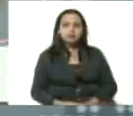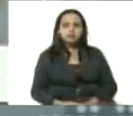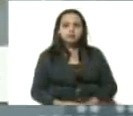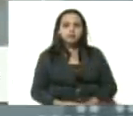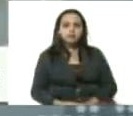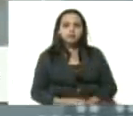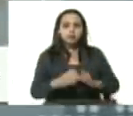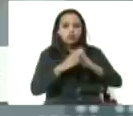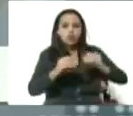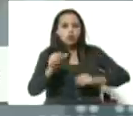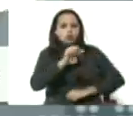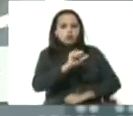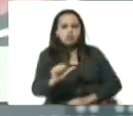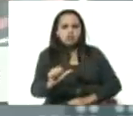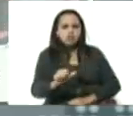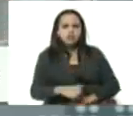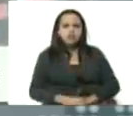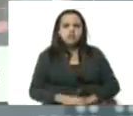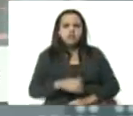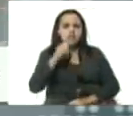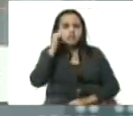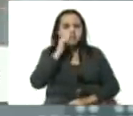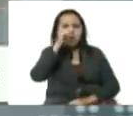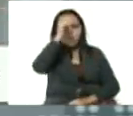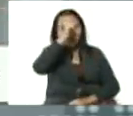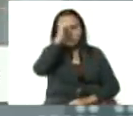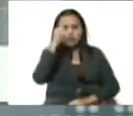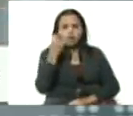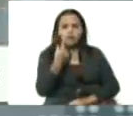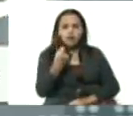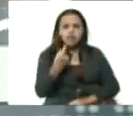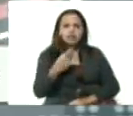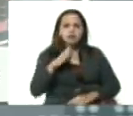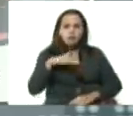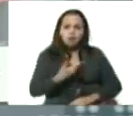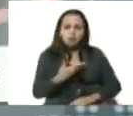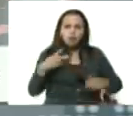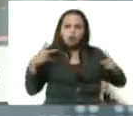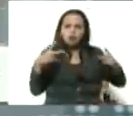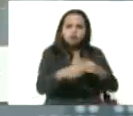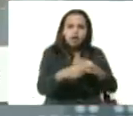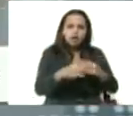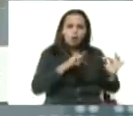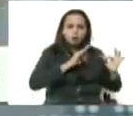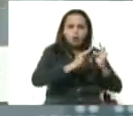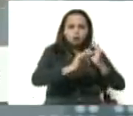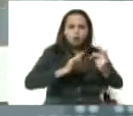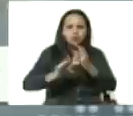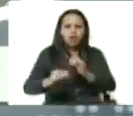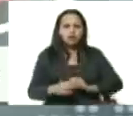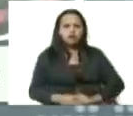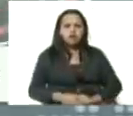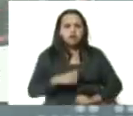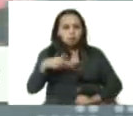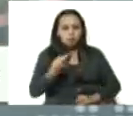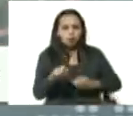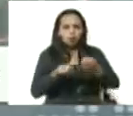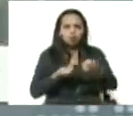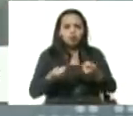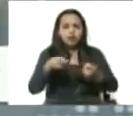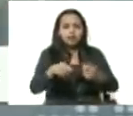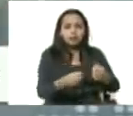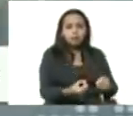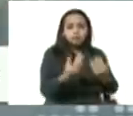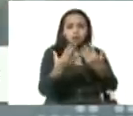semana, donde podemos hacer todavía mucho para cortar con las cadenas de contagio y poder controlar este